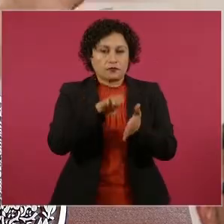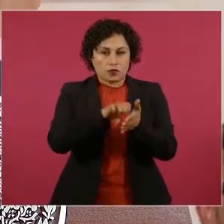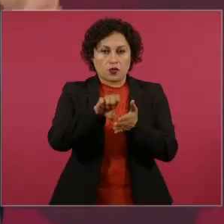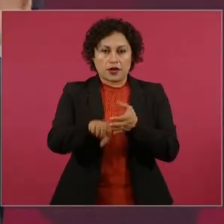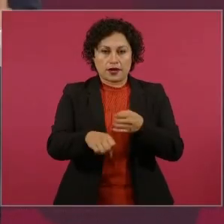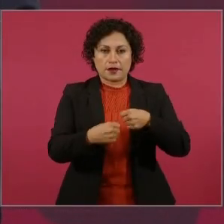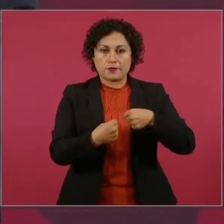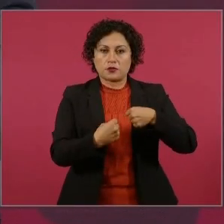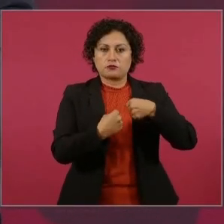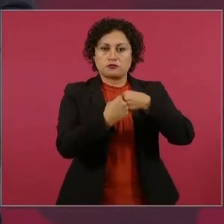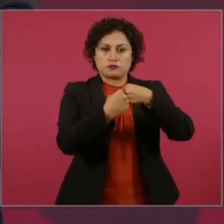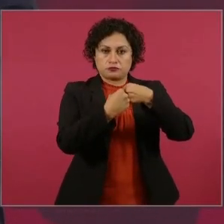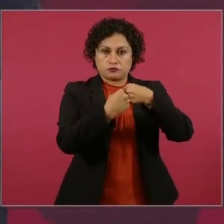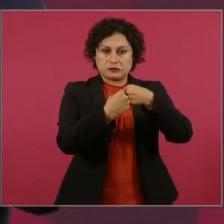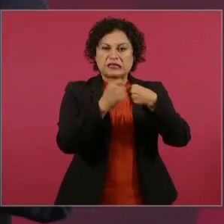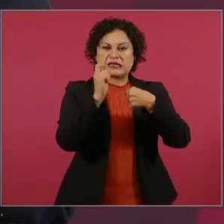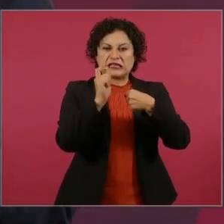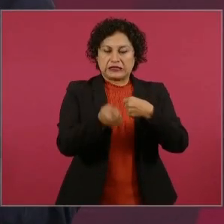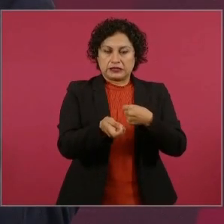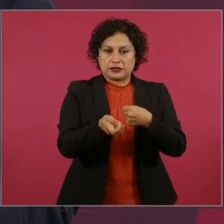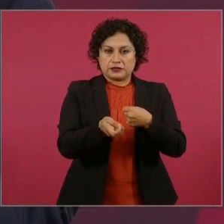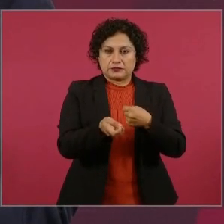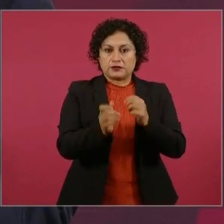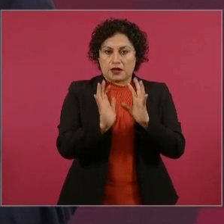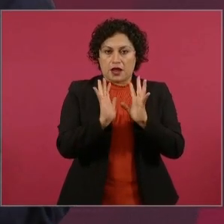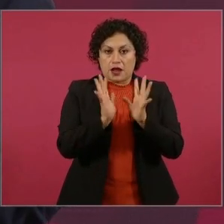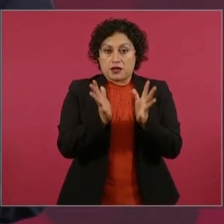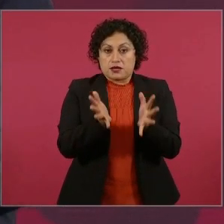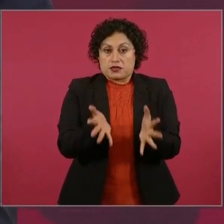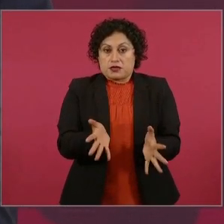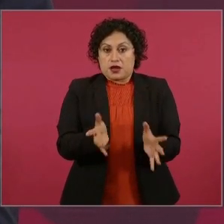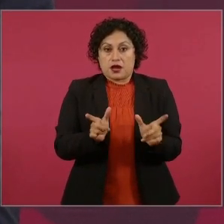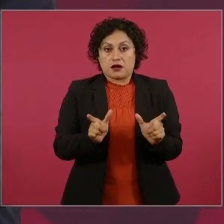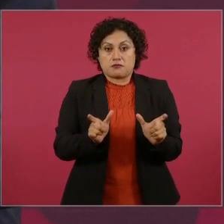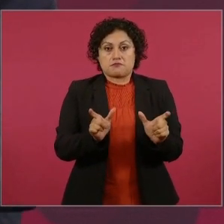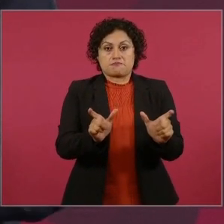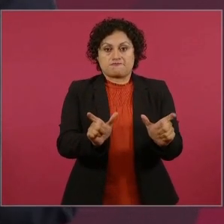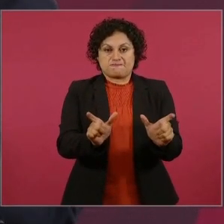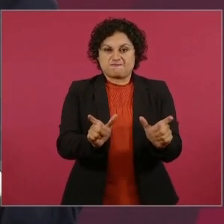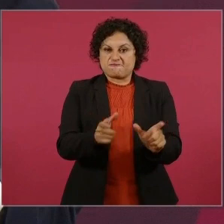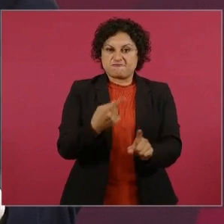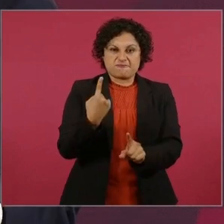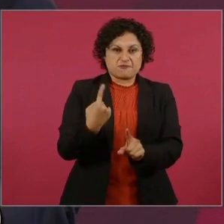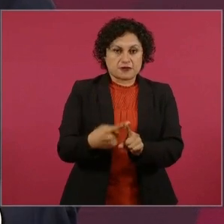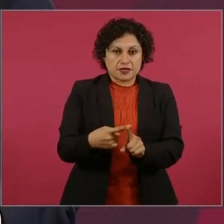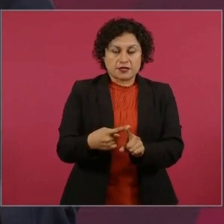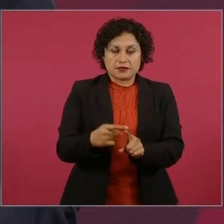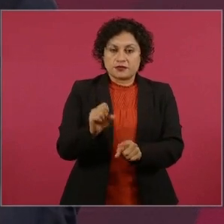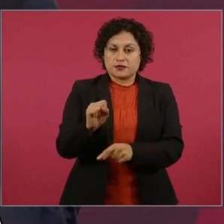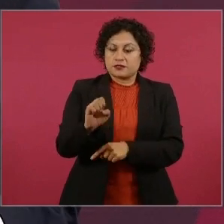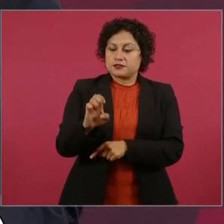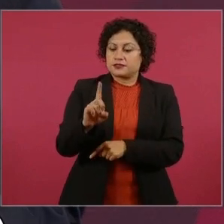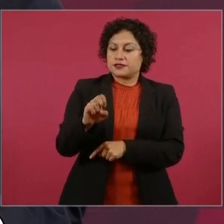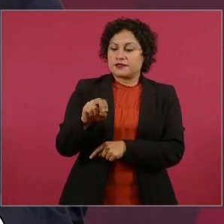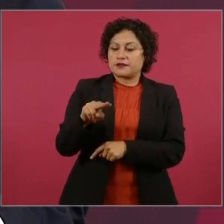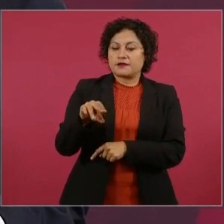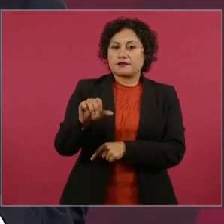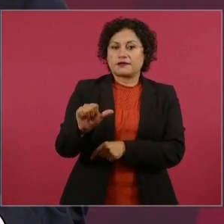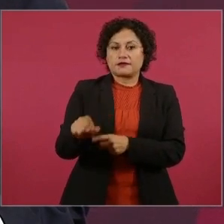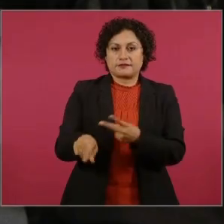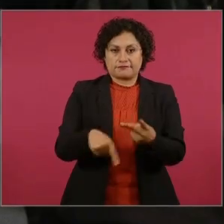ya hay más presencia de la secretaría de la defensa y de la la